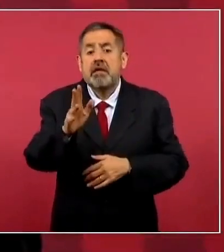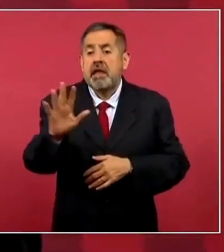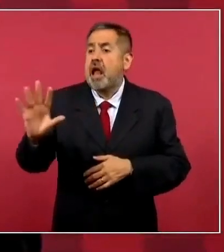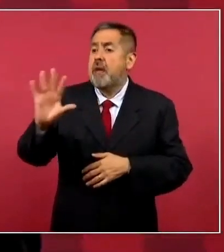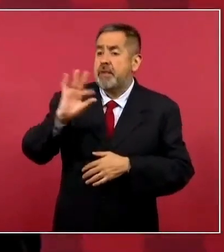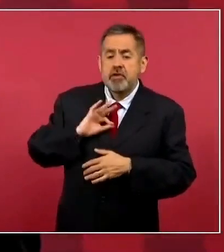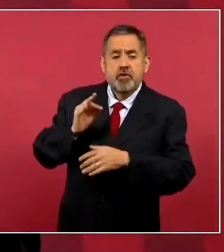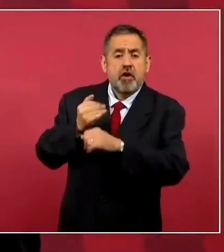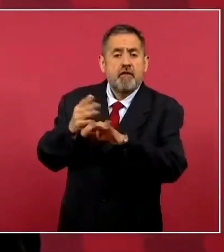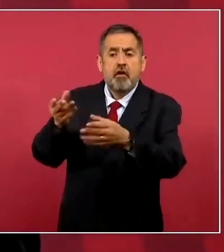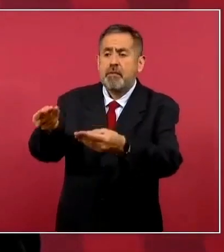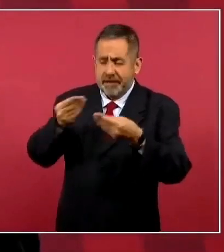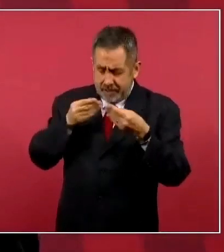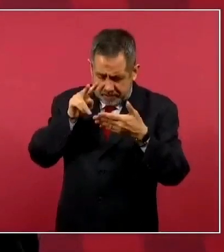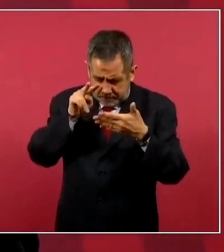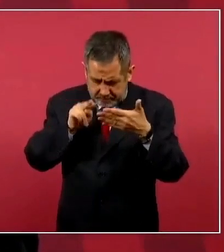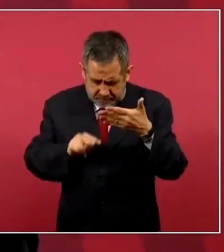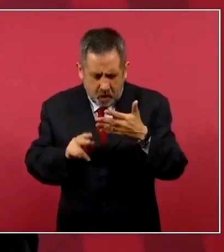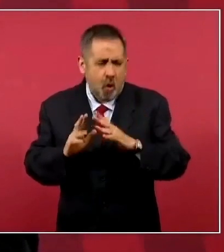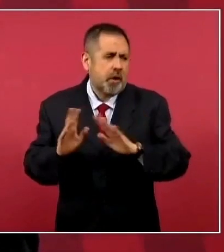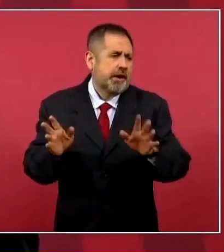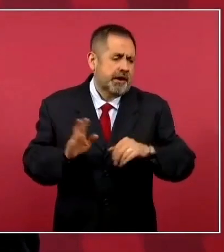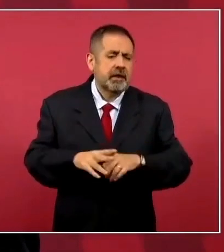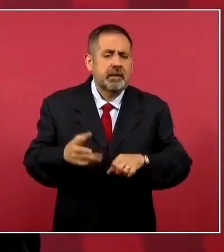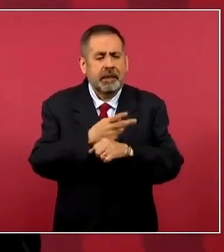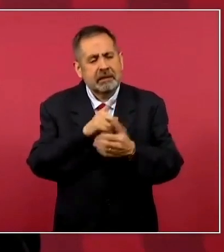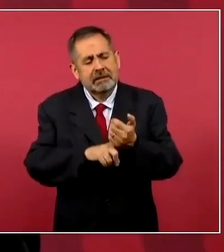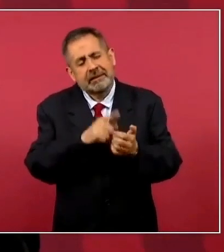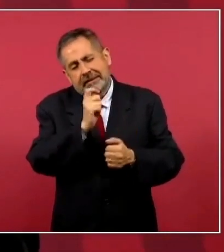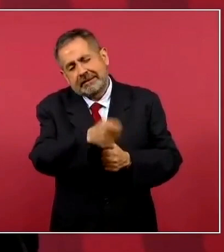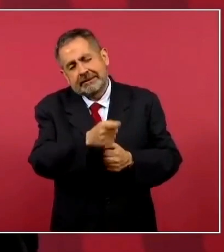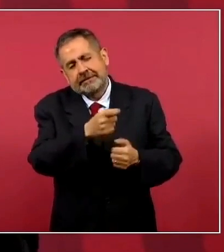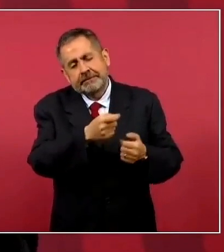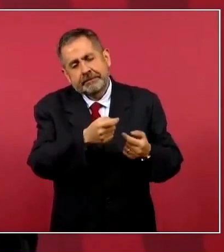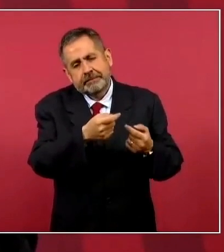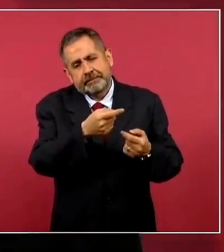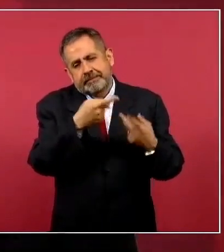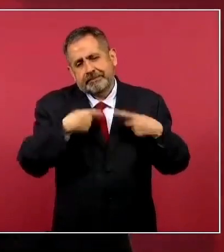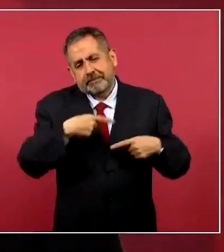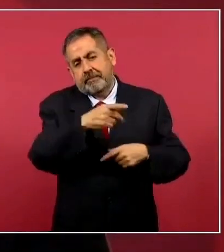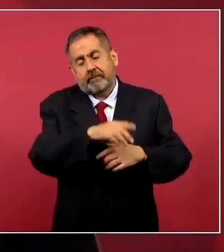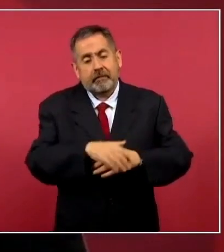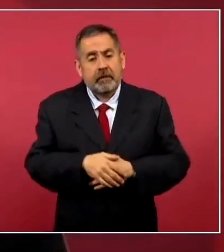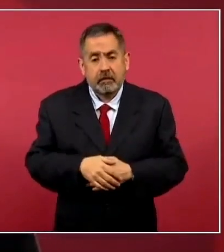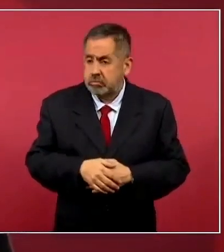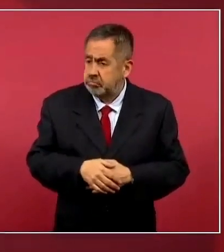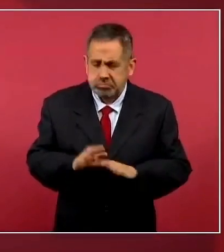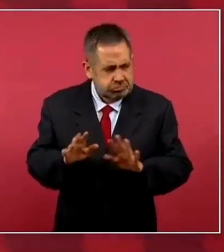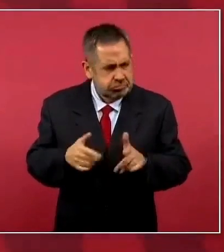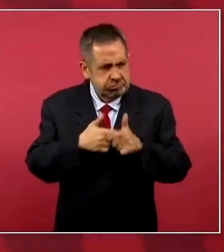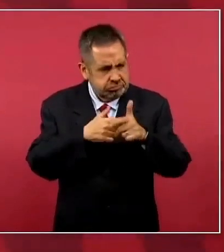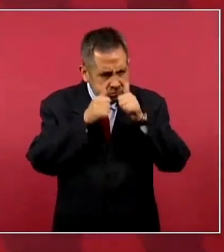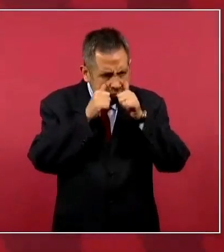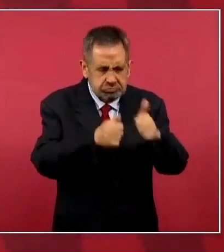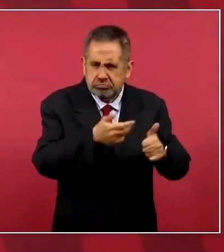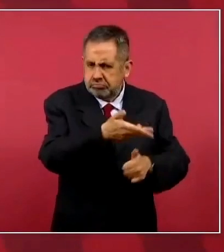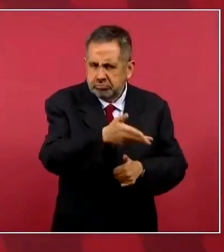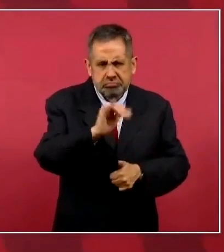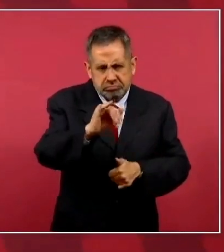envió el informe sobre la situación de esta persona y se le va a seguir